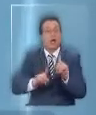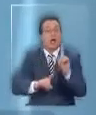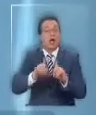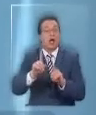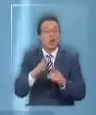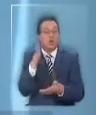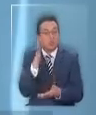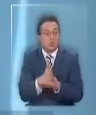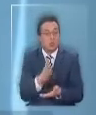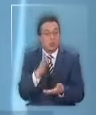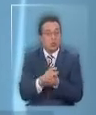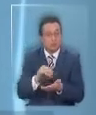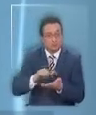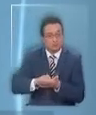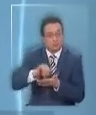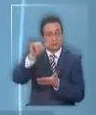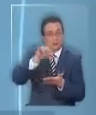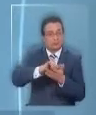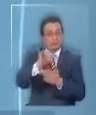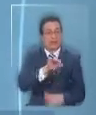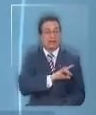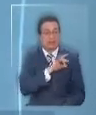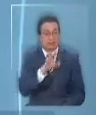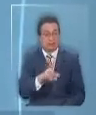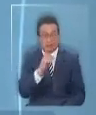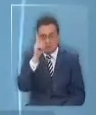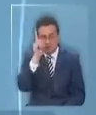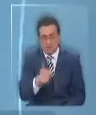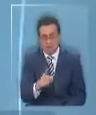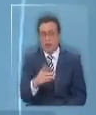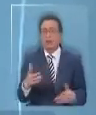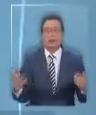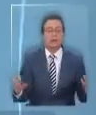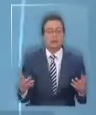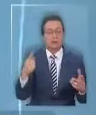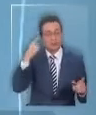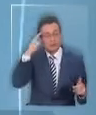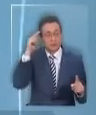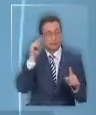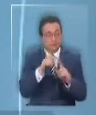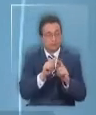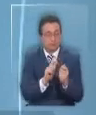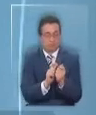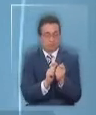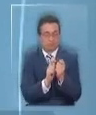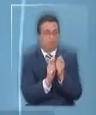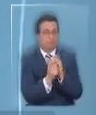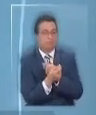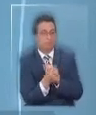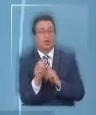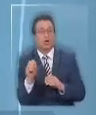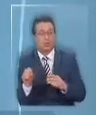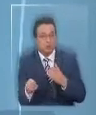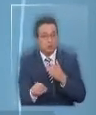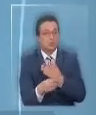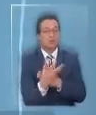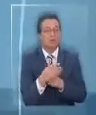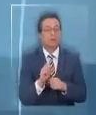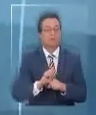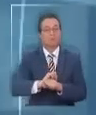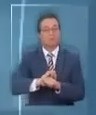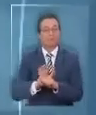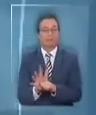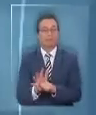las medidas que las aerolíneas en Chile están implementando y con las que buscan ya adaptarse a este nuevo escenario de